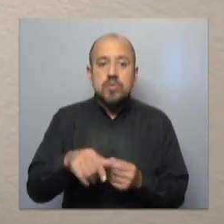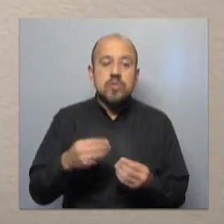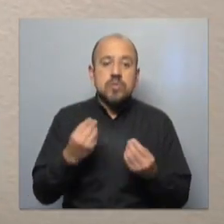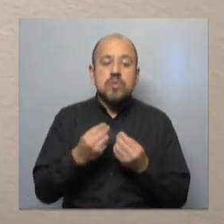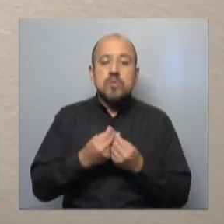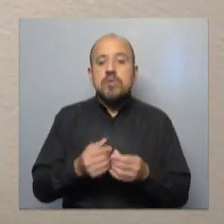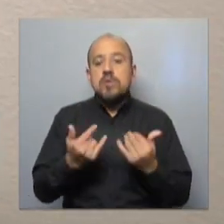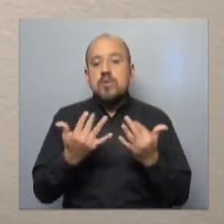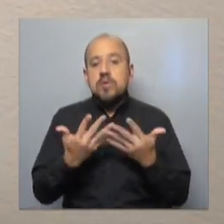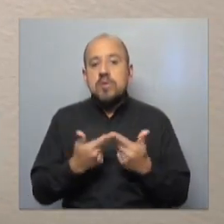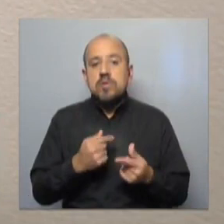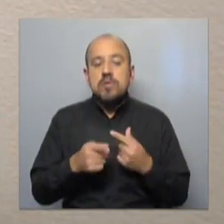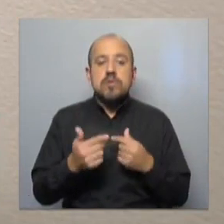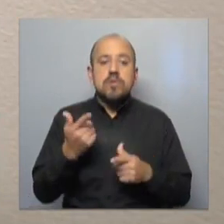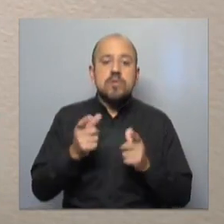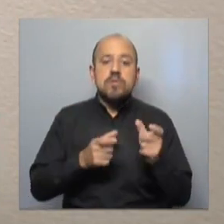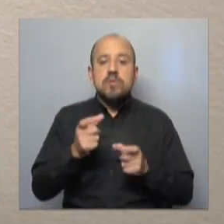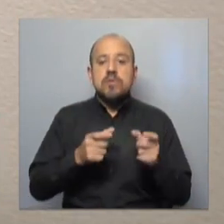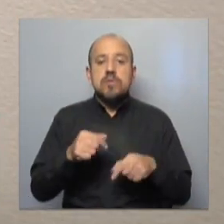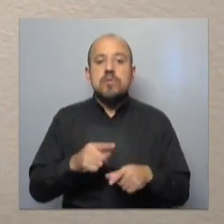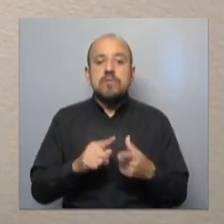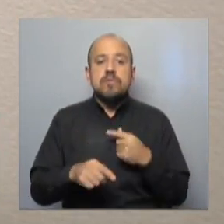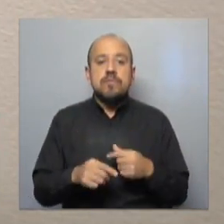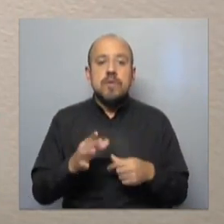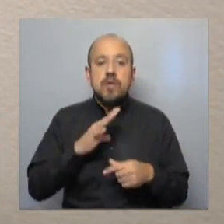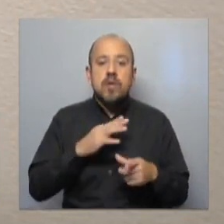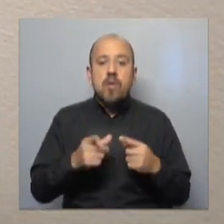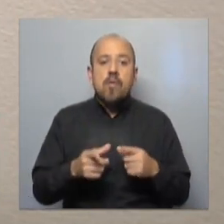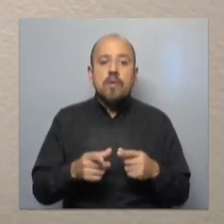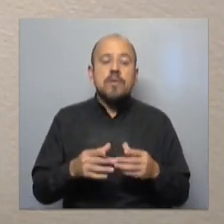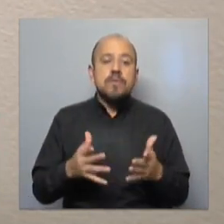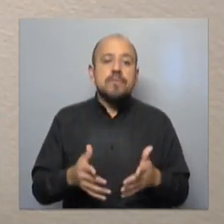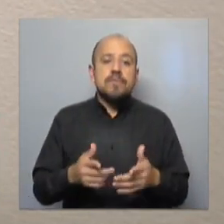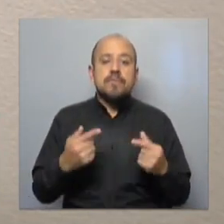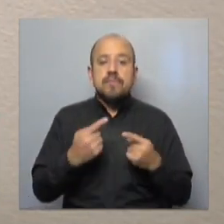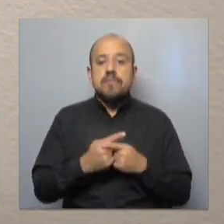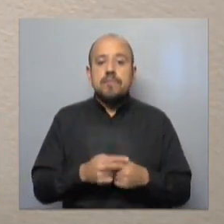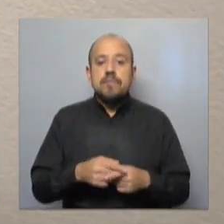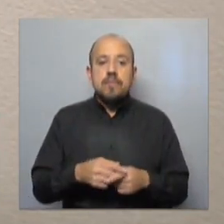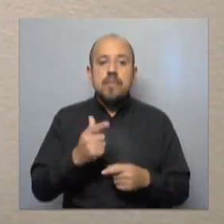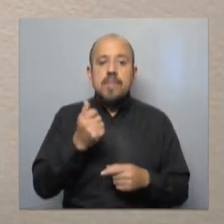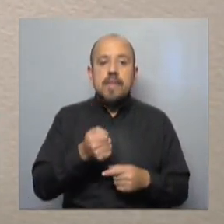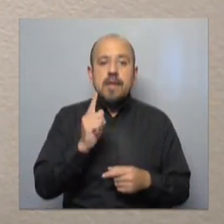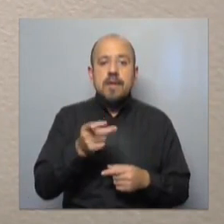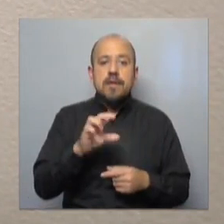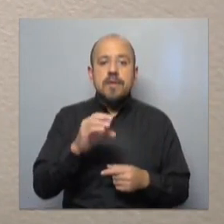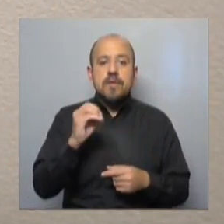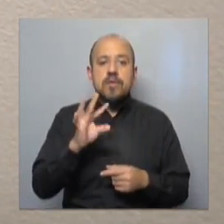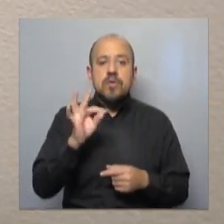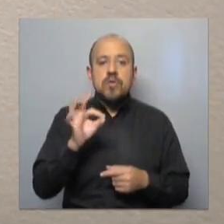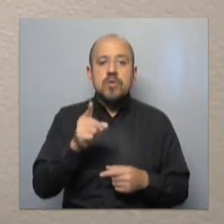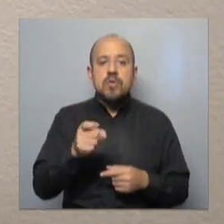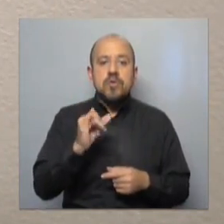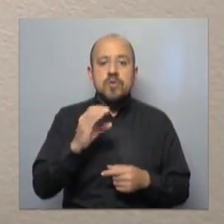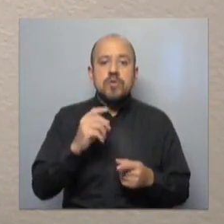muchas organizaciones de vecinos y vecinas que se han manifestado en contra del uso de agrotóxicos por las implicancias que tiene